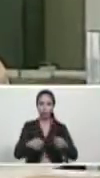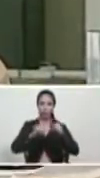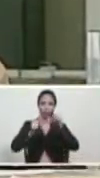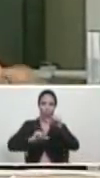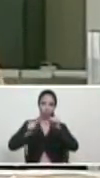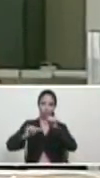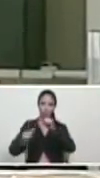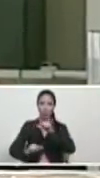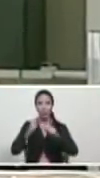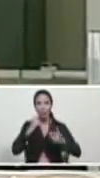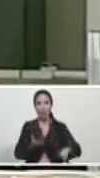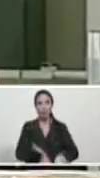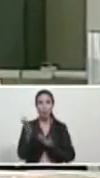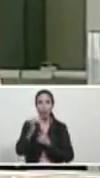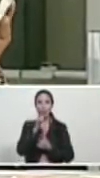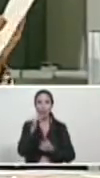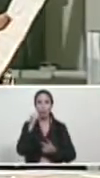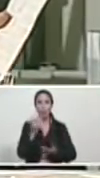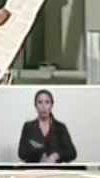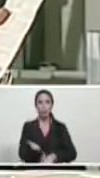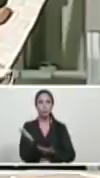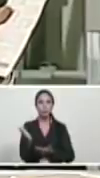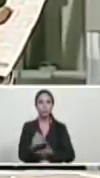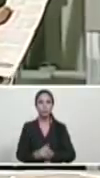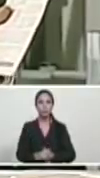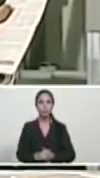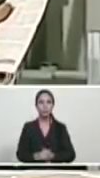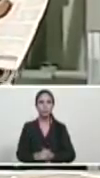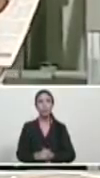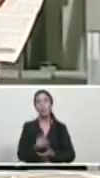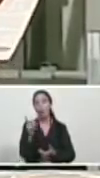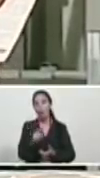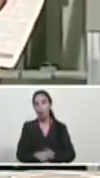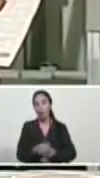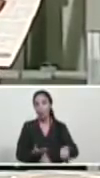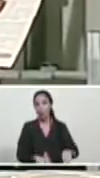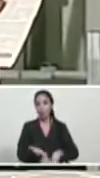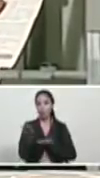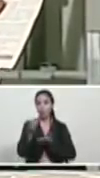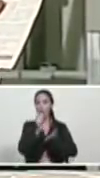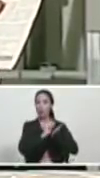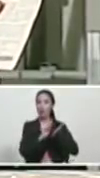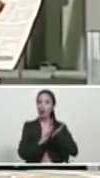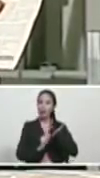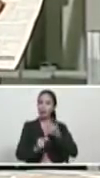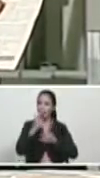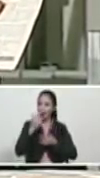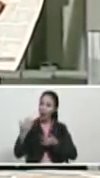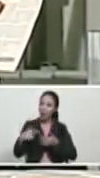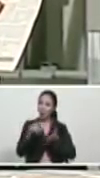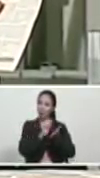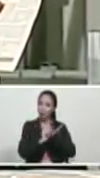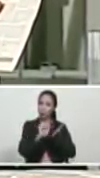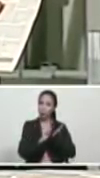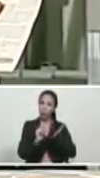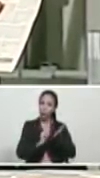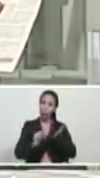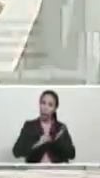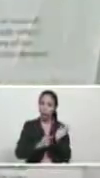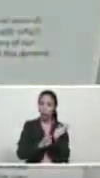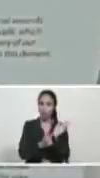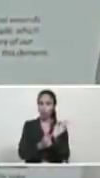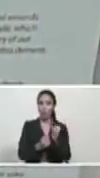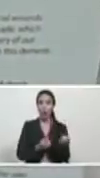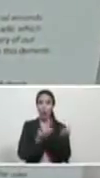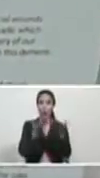Sacaron la carta que yo le dirigí al pueblo de los Estados Unidos. Sacaron